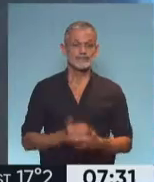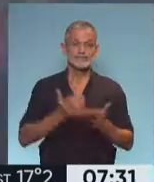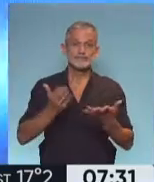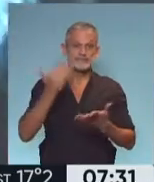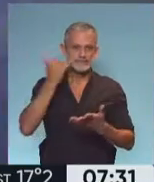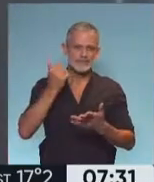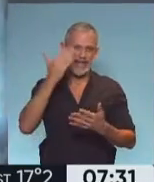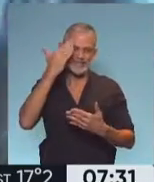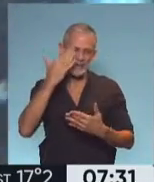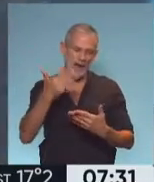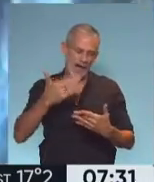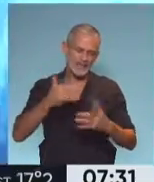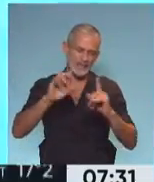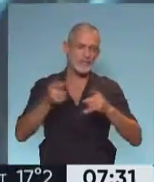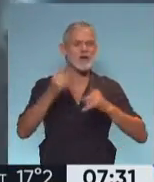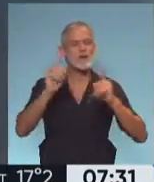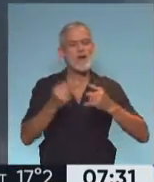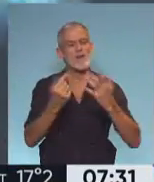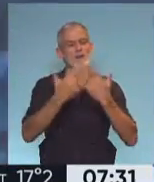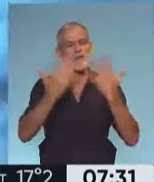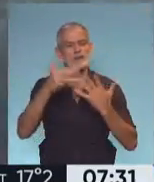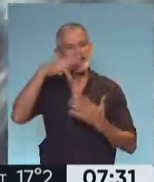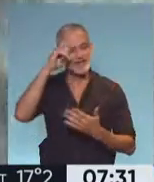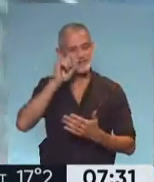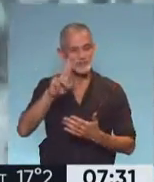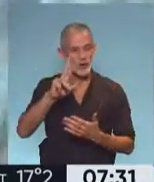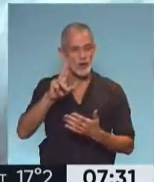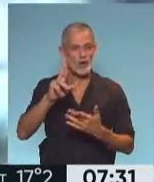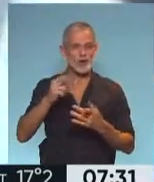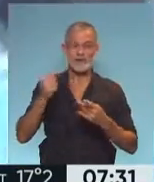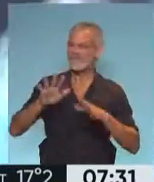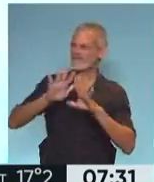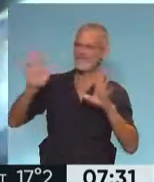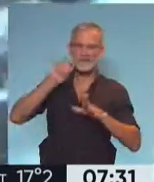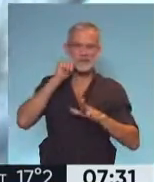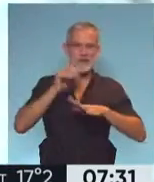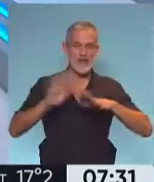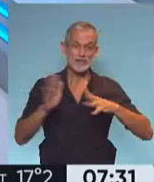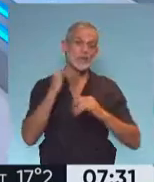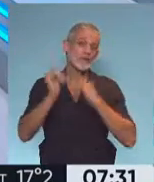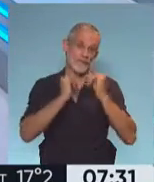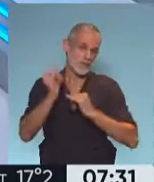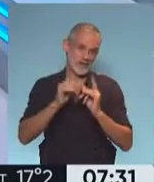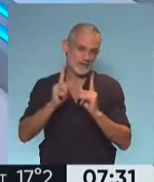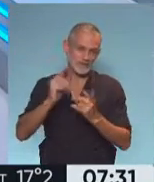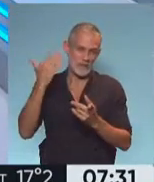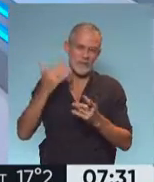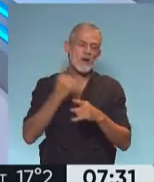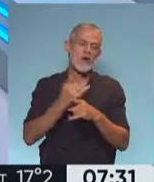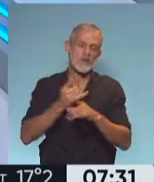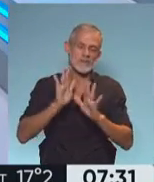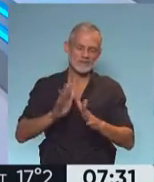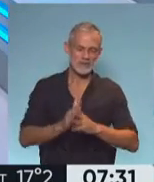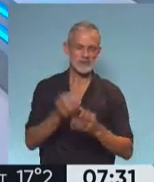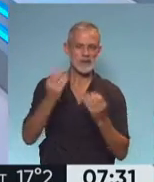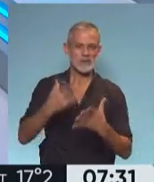nos saludamos pero ahora si le decimos muy buen día a néstor expósito con esta nueva escenografía pero claro con toda la información como siempre que tal